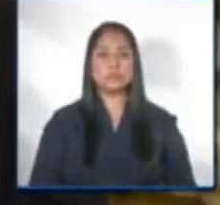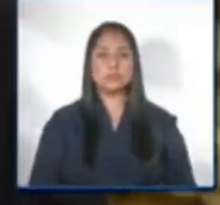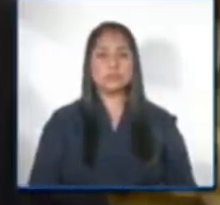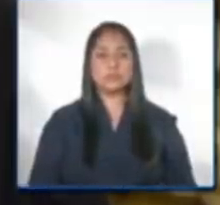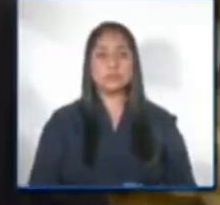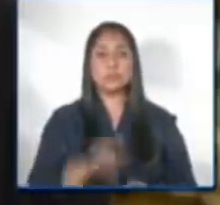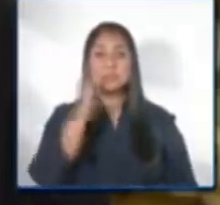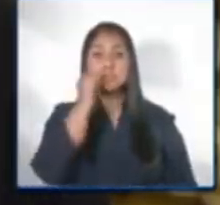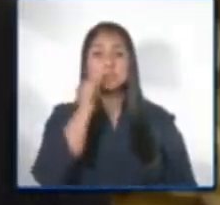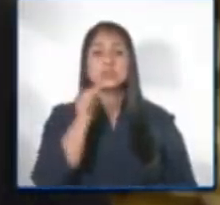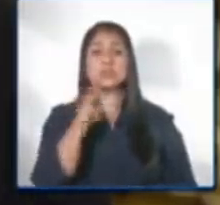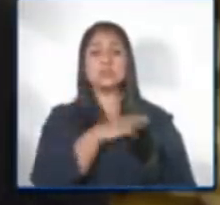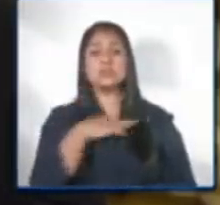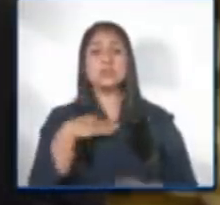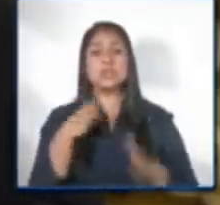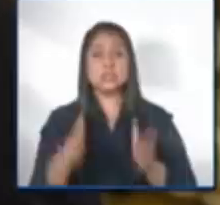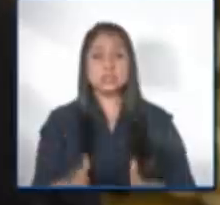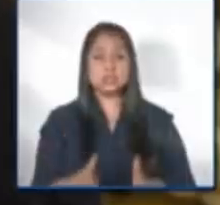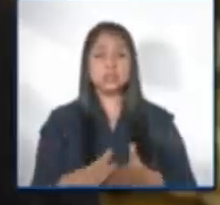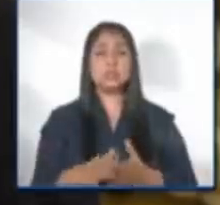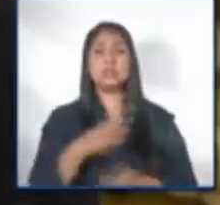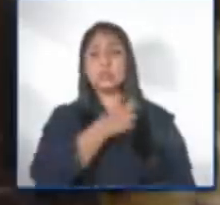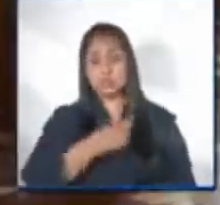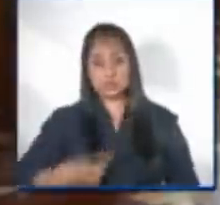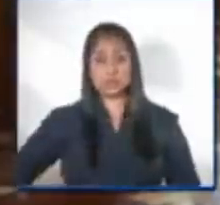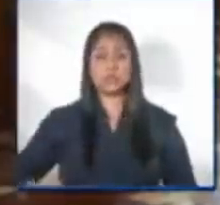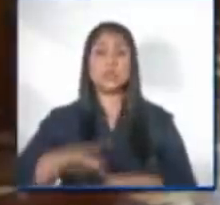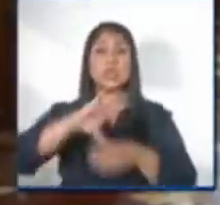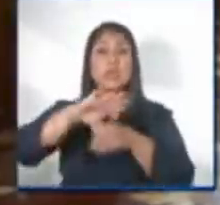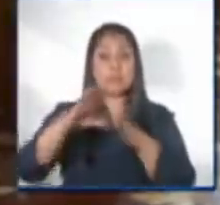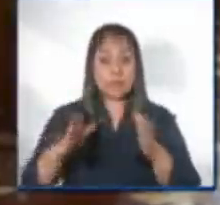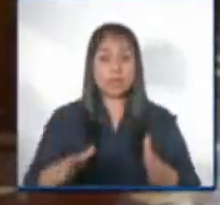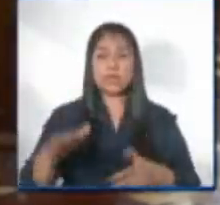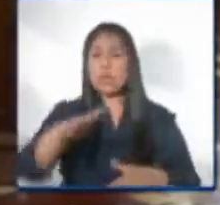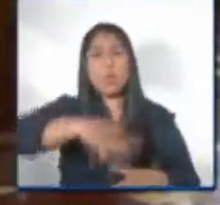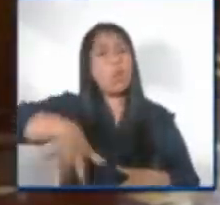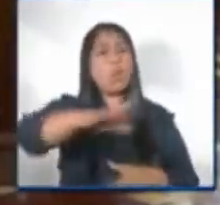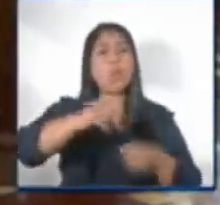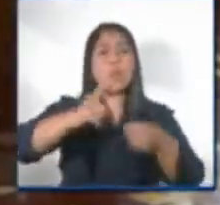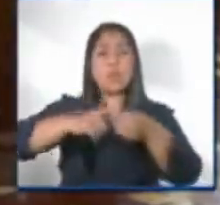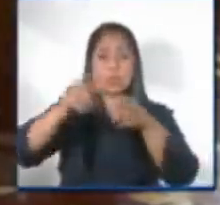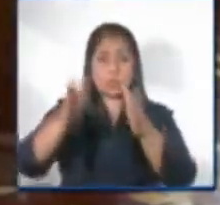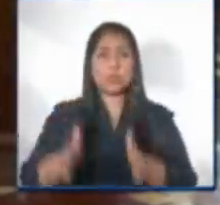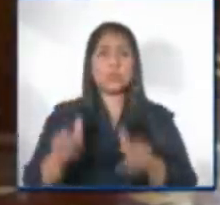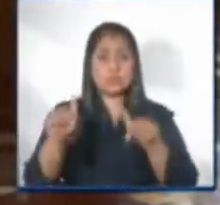Señores ministros, señor presidente, embajador, todos los que están aquí,